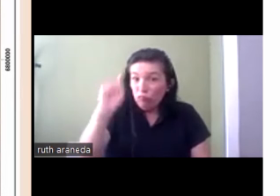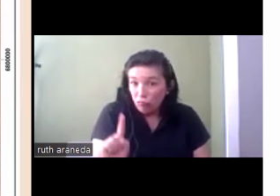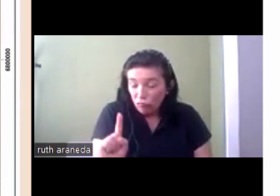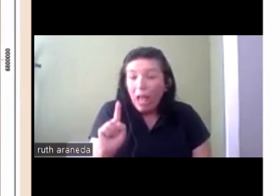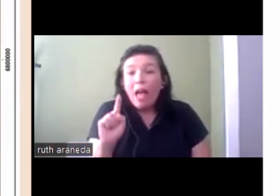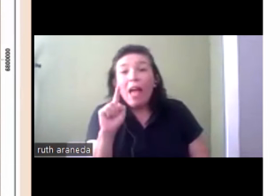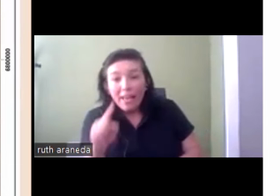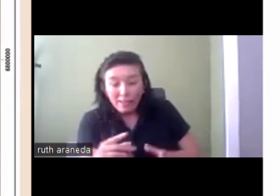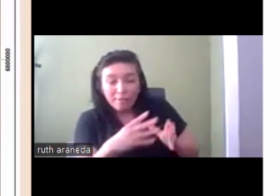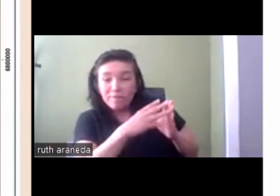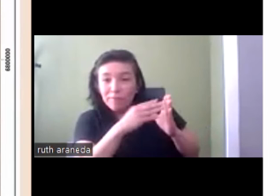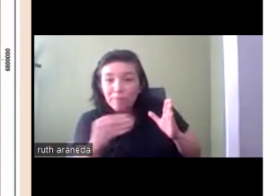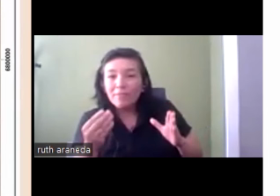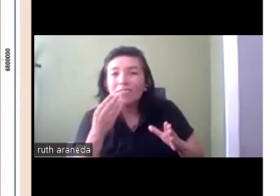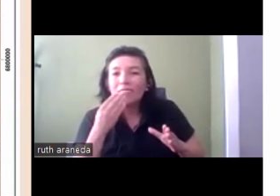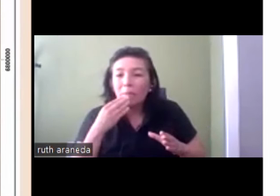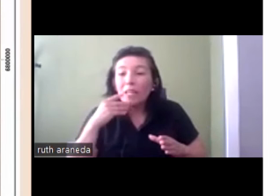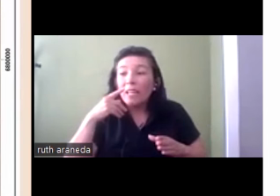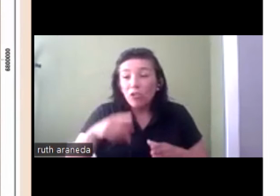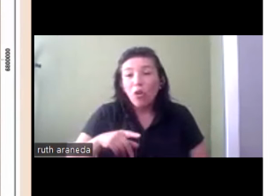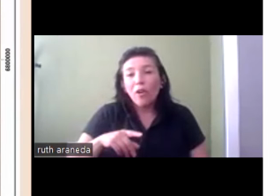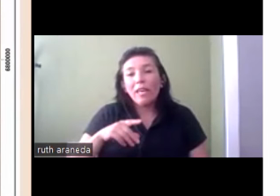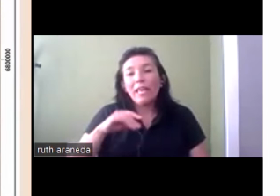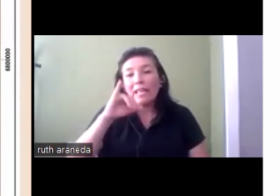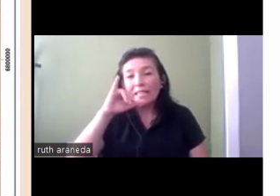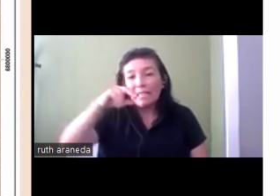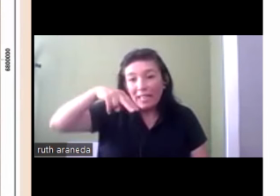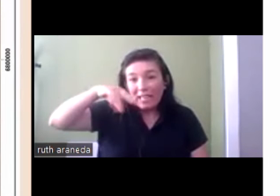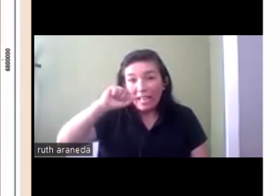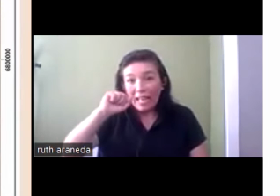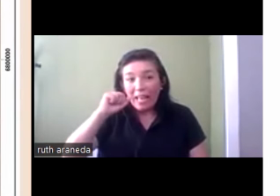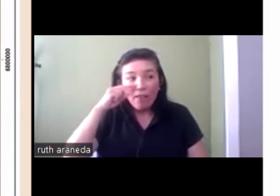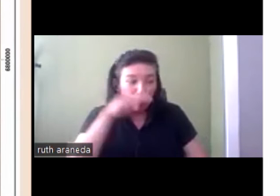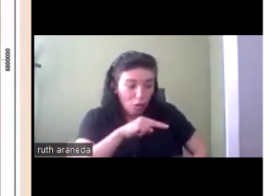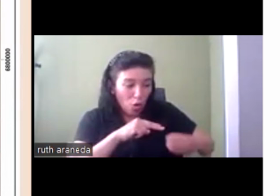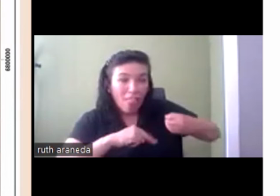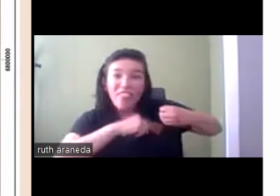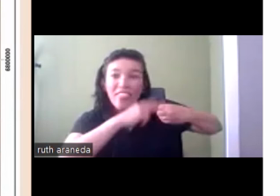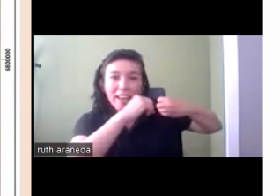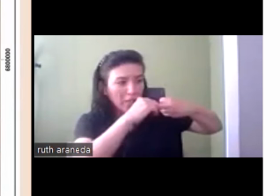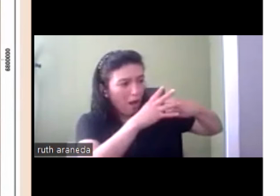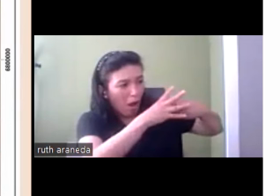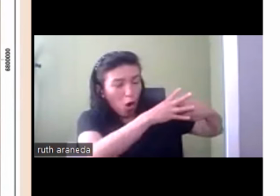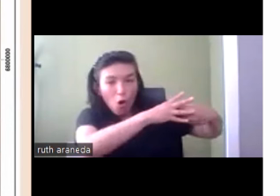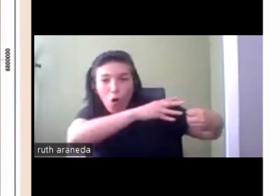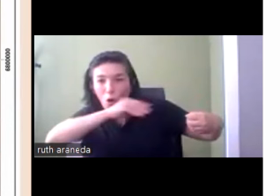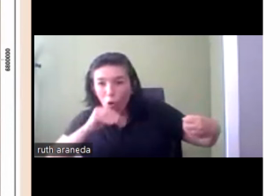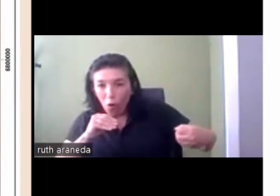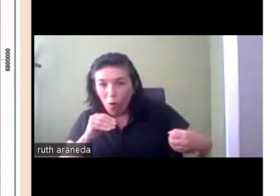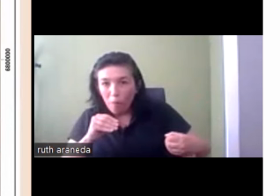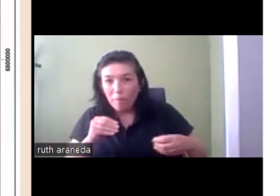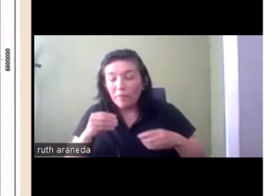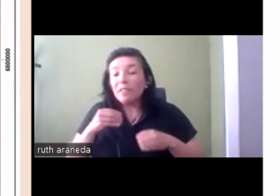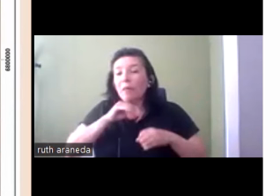y la difusión alfarera que ella tiene. Es decir, el Inca llega, toma elementos diaguitas y los, los difunde